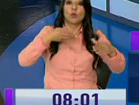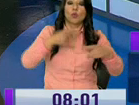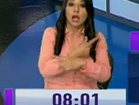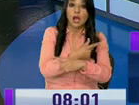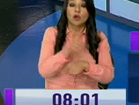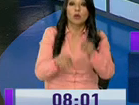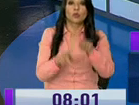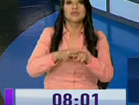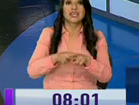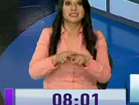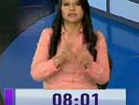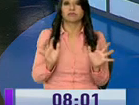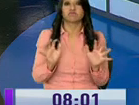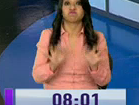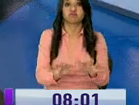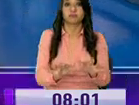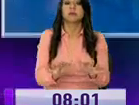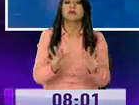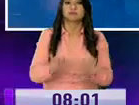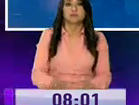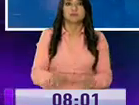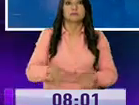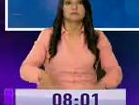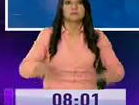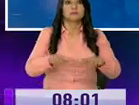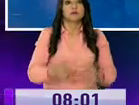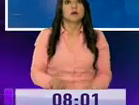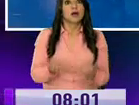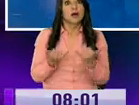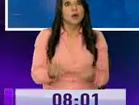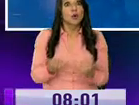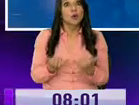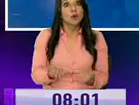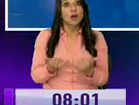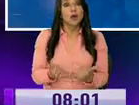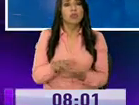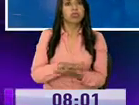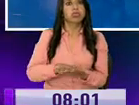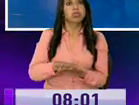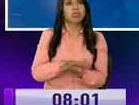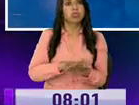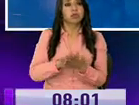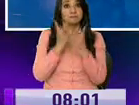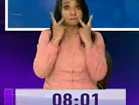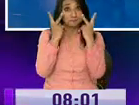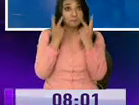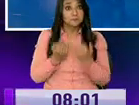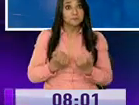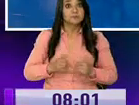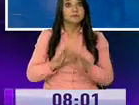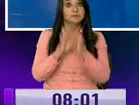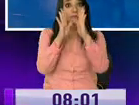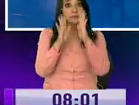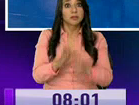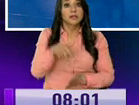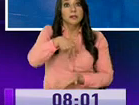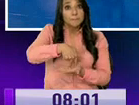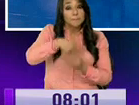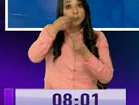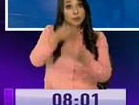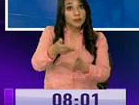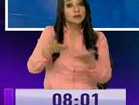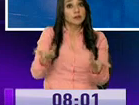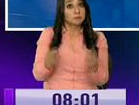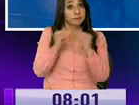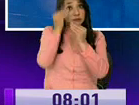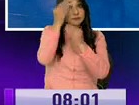se concentraron en este punto de la ciudad, y al momento sabemos que hay desmanes. Ahí estamos viendo precisamente imágenes. La Andreita, cuéntanos, tú